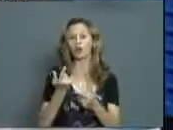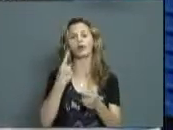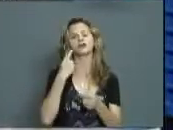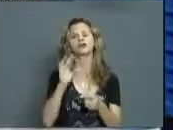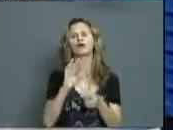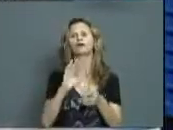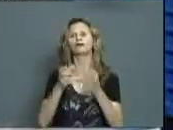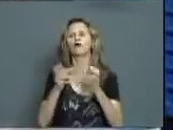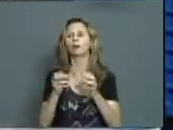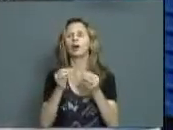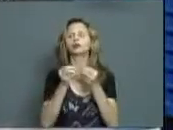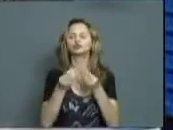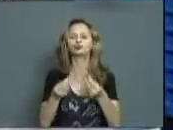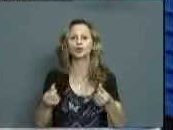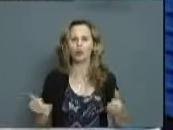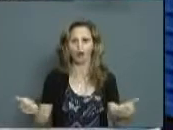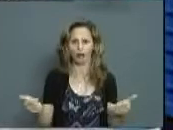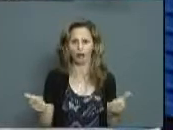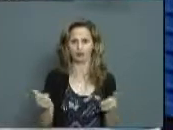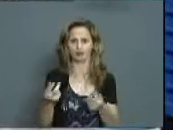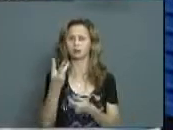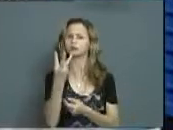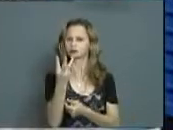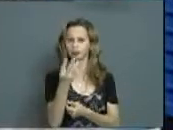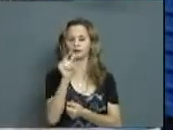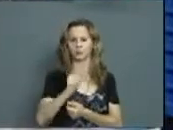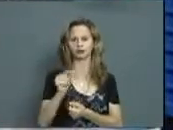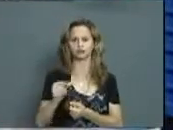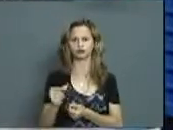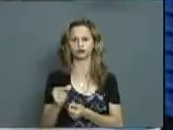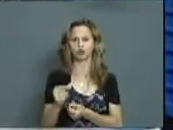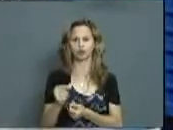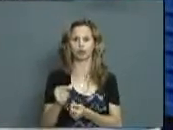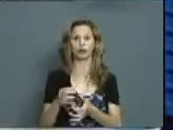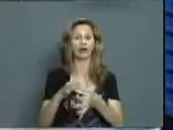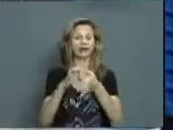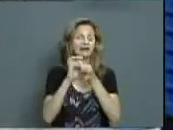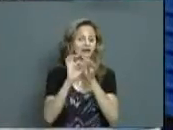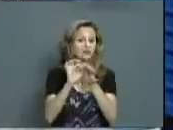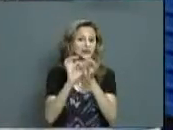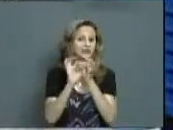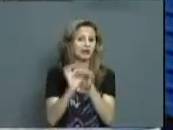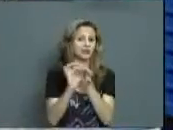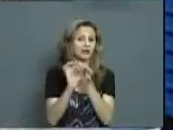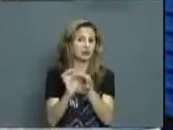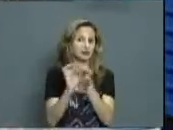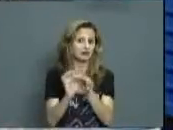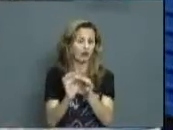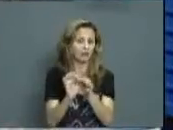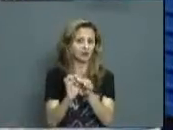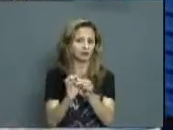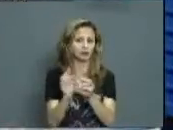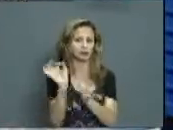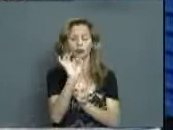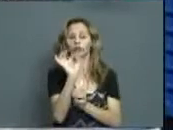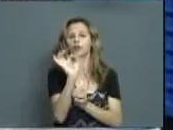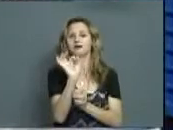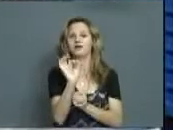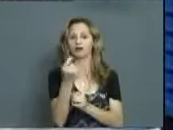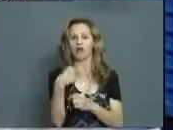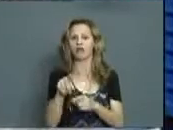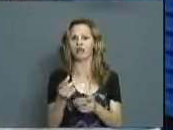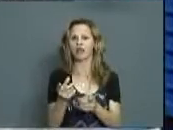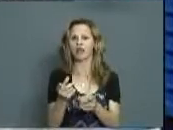enfermedad. Recuerdo así tres colegas de nosotros que tuvieron forma severa de la enfermedad sin llegar a formas graves. Forma severa